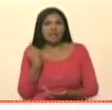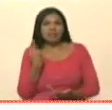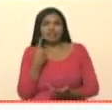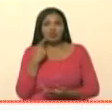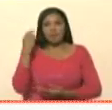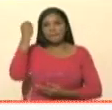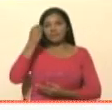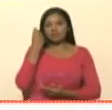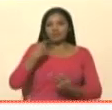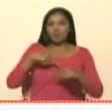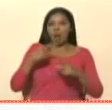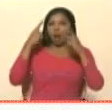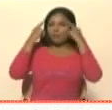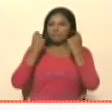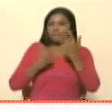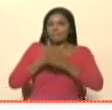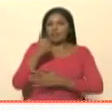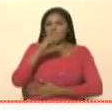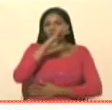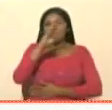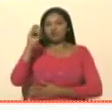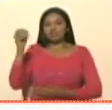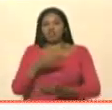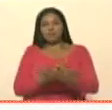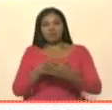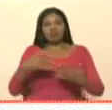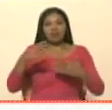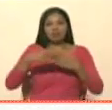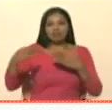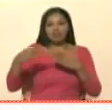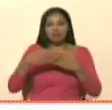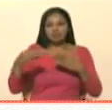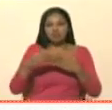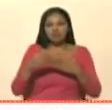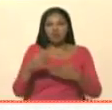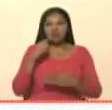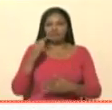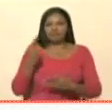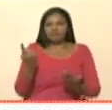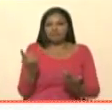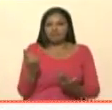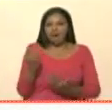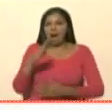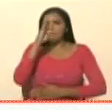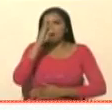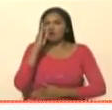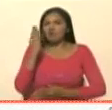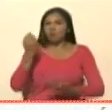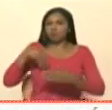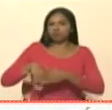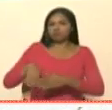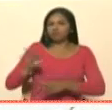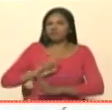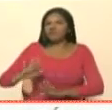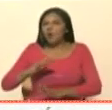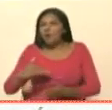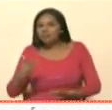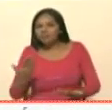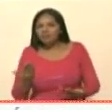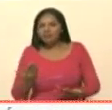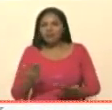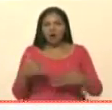calculan los expertos, con más de 400 millones de dólares. ¿A qué cuentas irán? ¿A qué cuentas